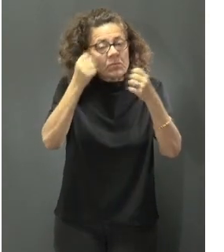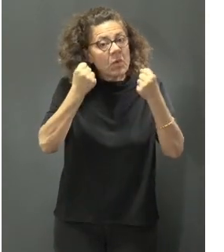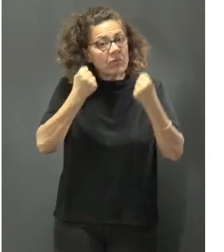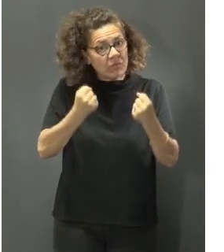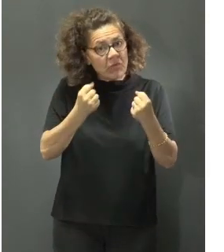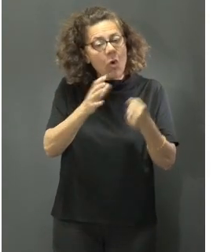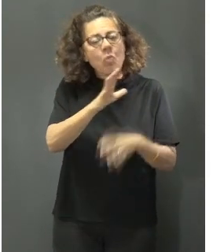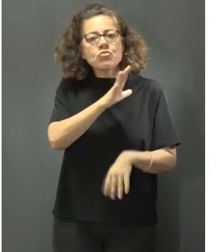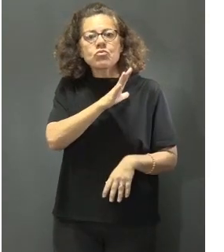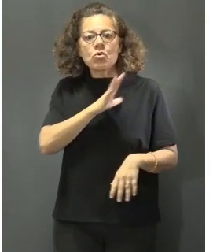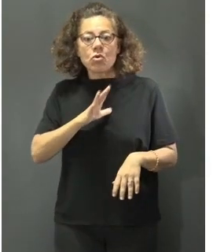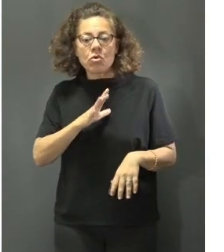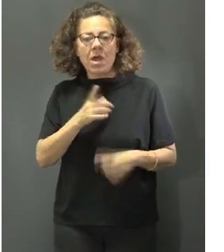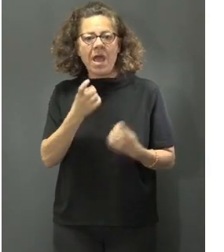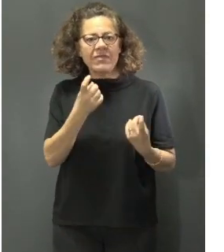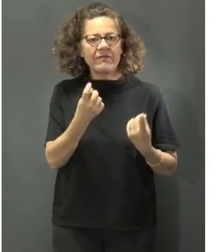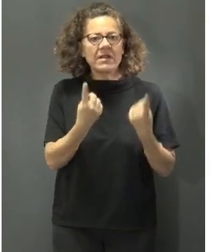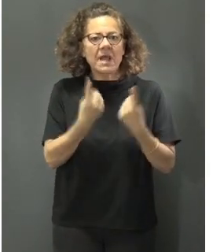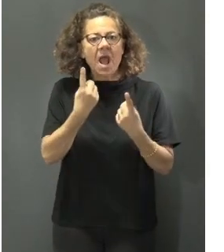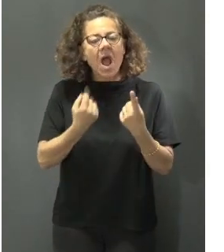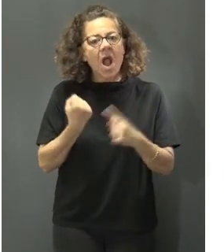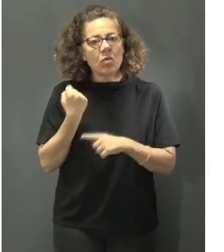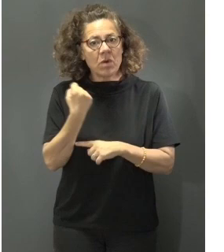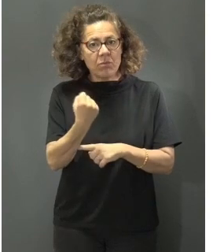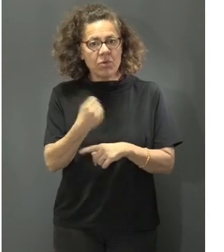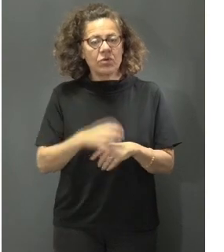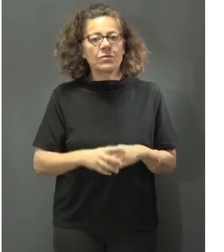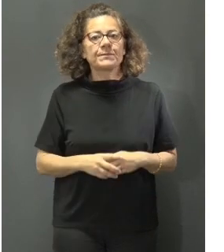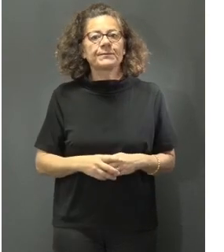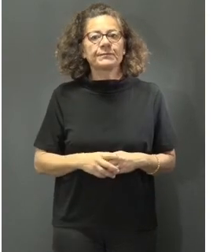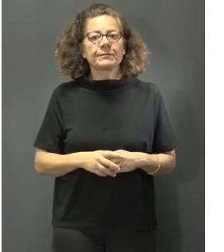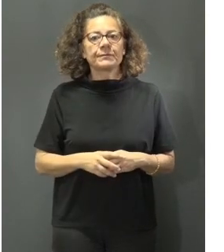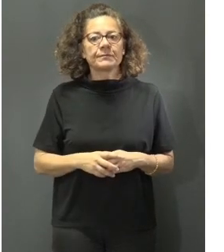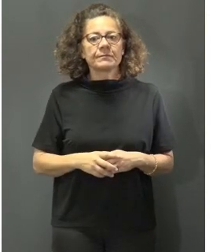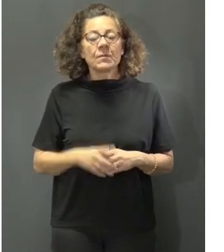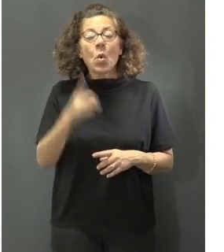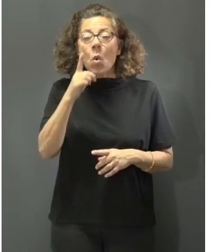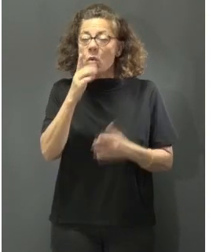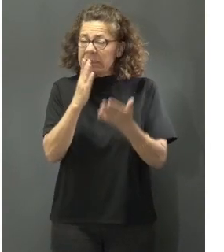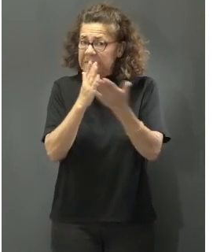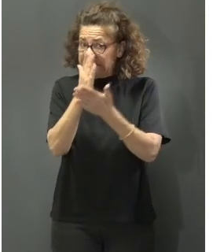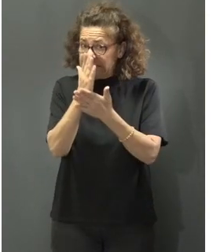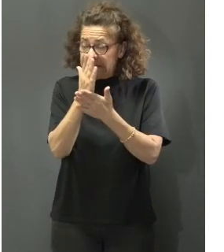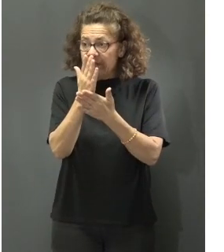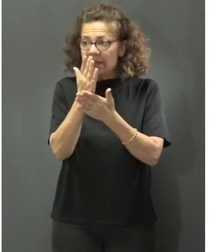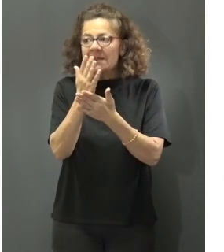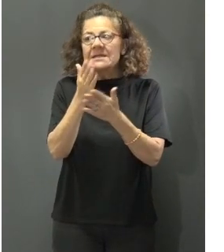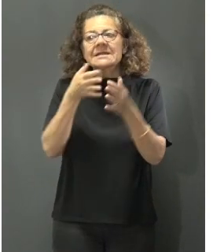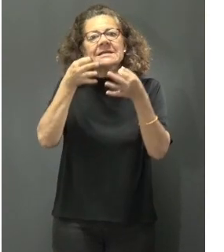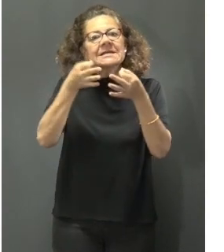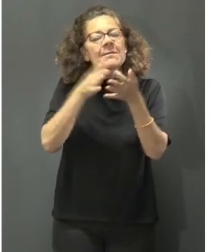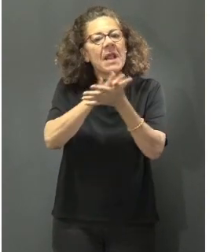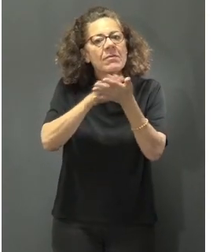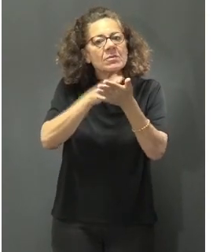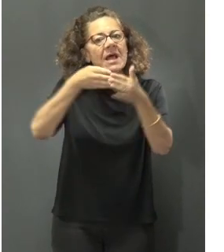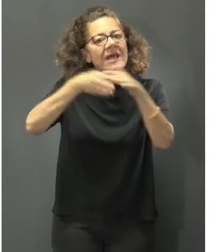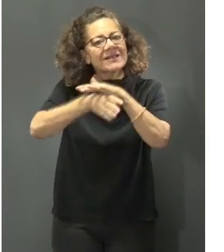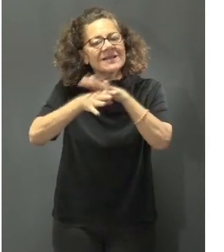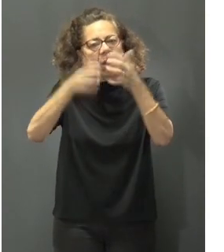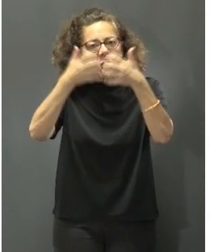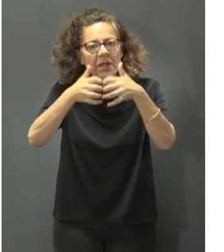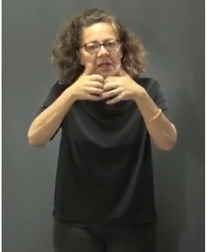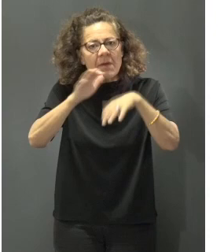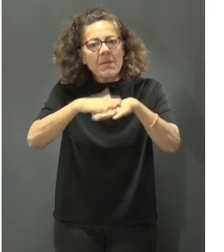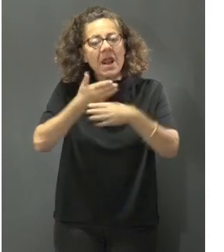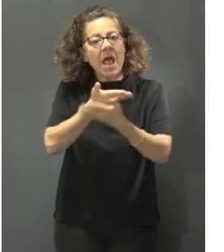si hace falta algún tipo de apoyo. Y bueno, un inciso, que aunque hablamos mucho pues, de accesibilidad cognitiva